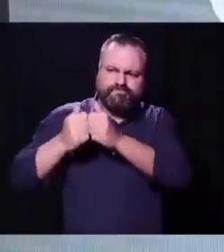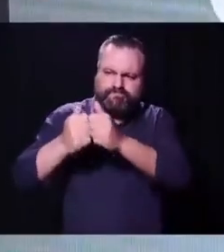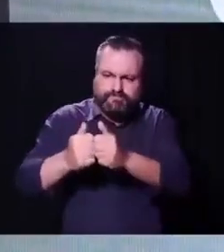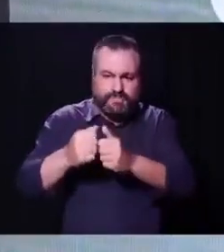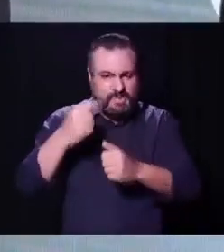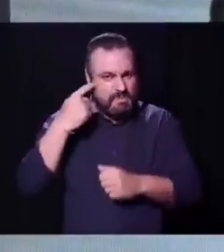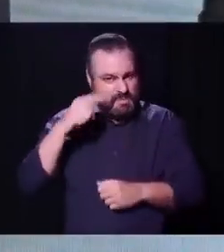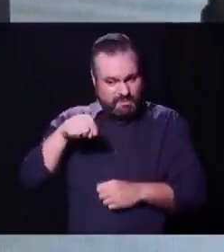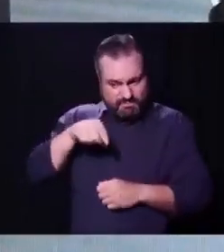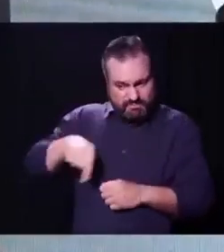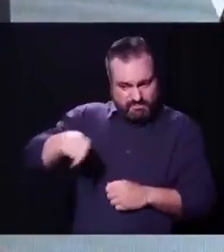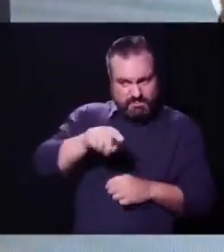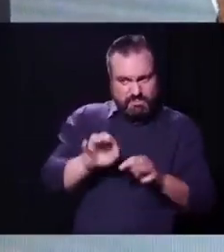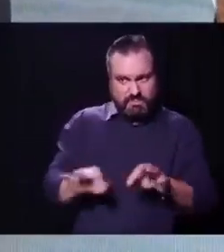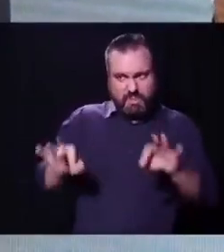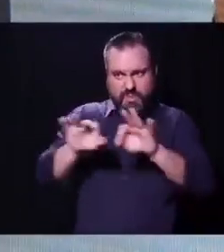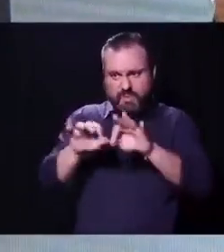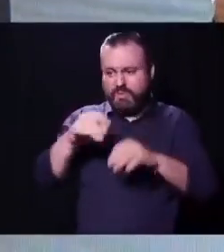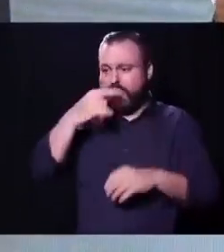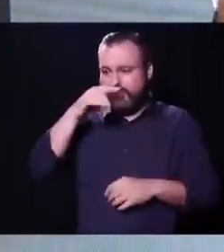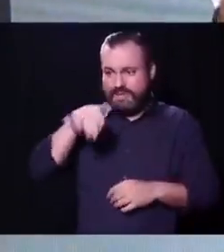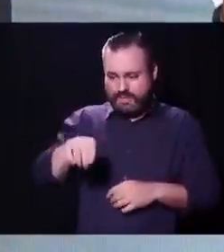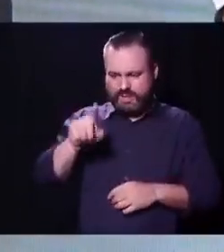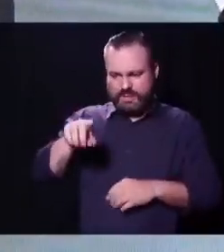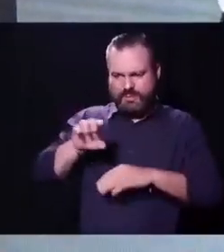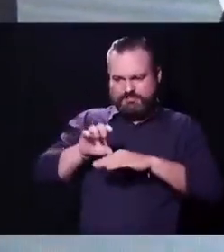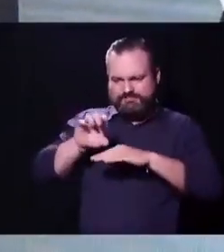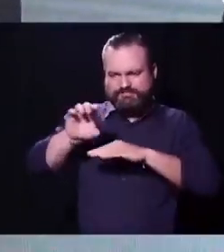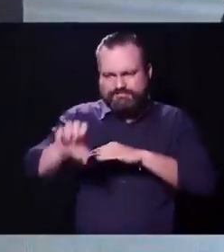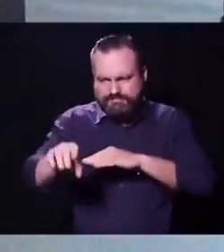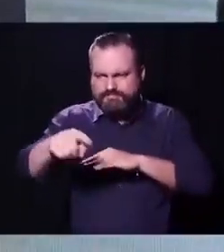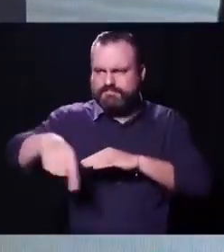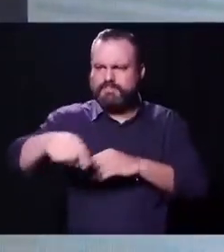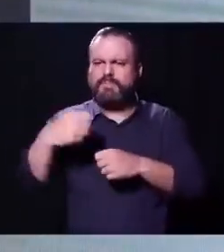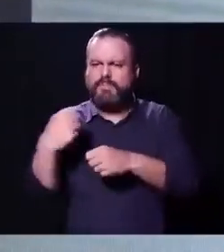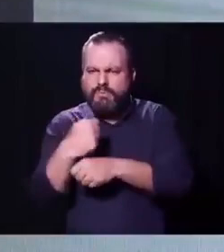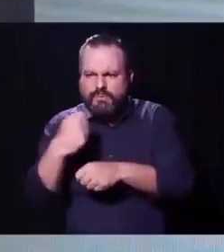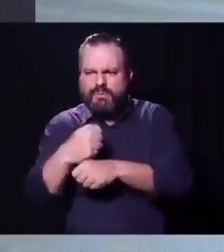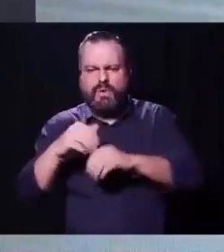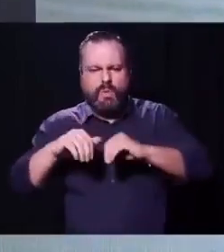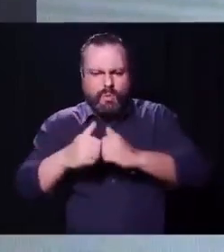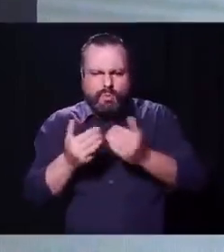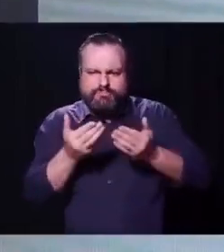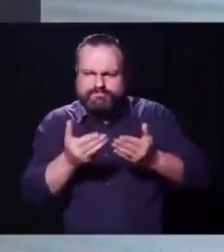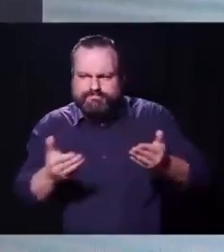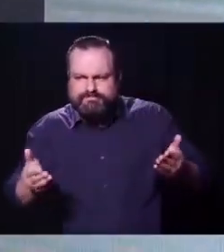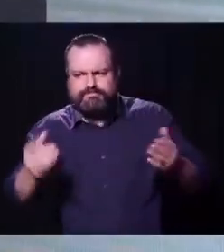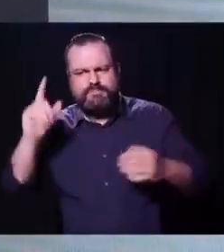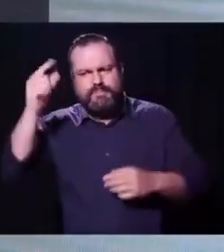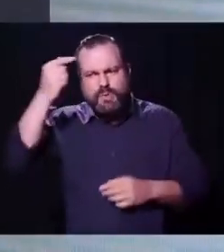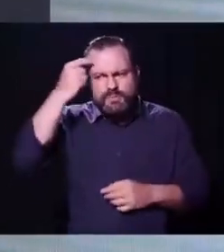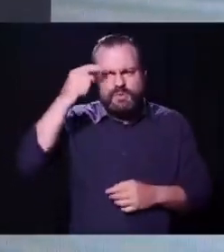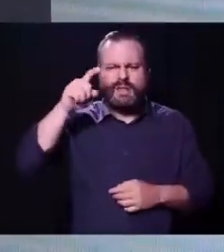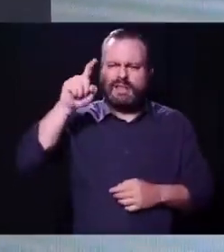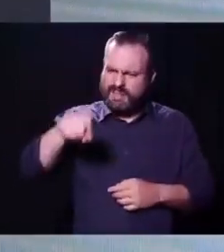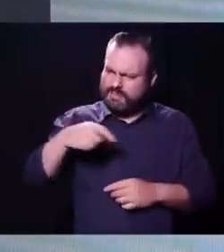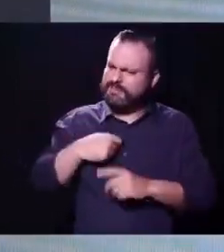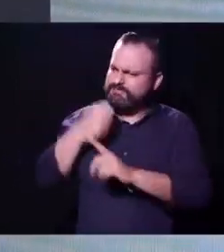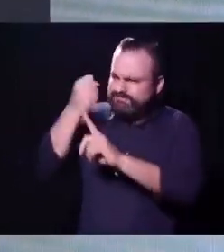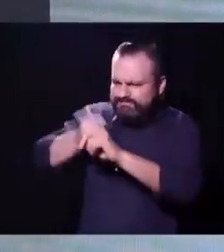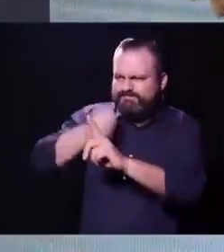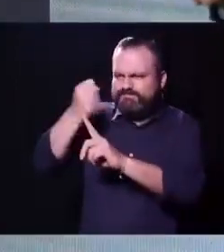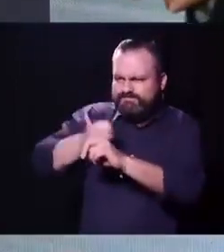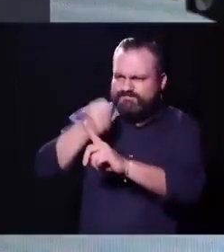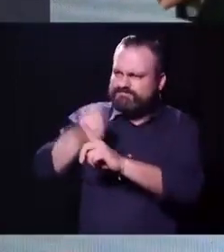privada. Pero también ese Panamá del rural agrícola, que los dos últimos gobiernos le están arrancando el corazón a nuestros productores y